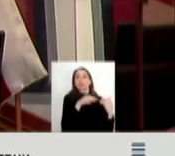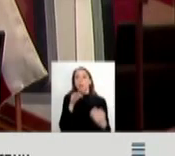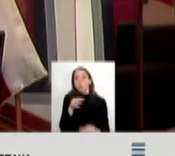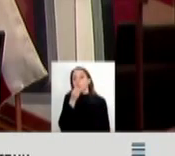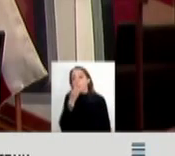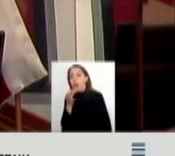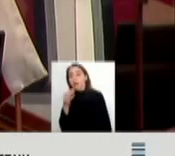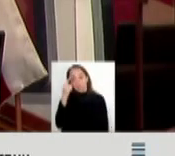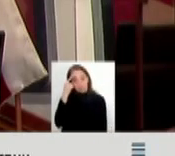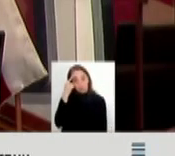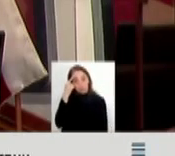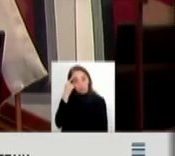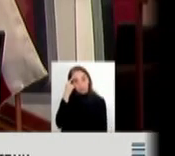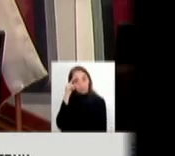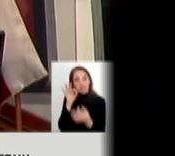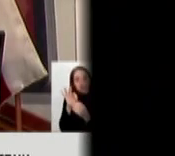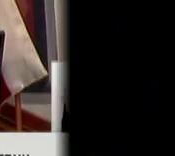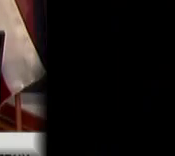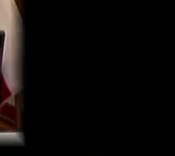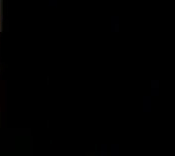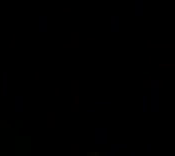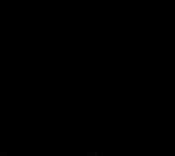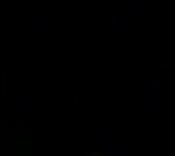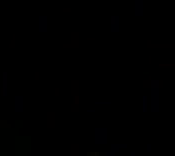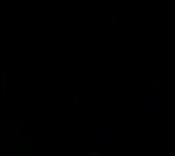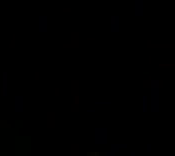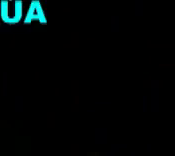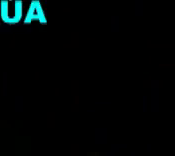los condenados de Punta Peuco.